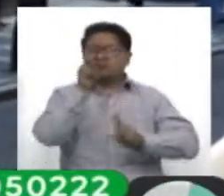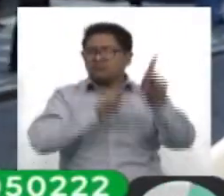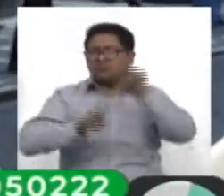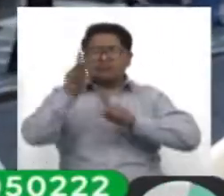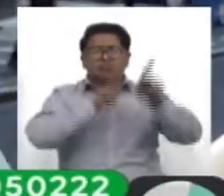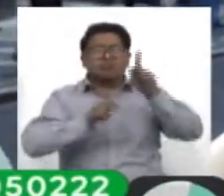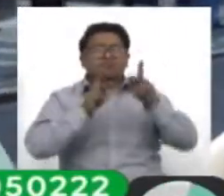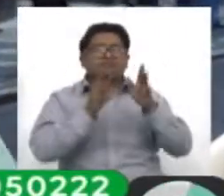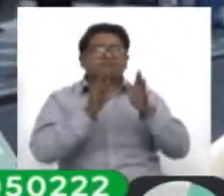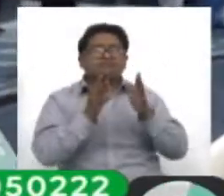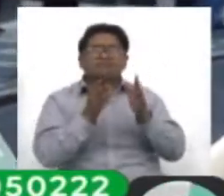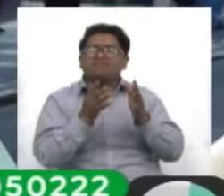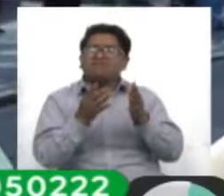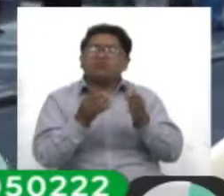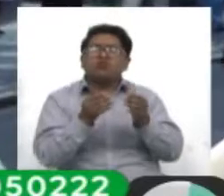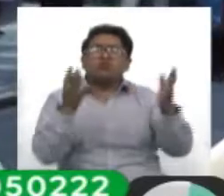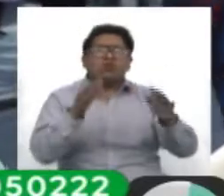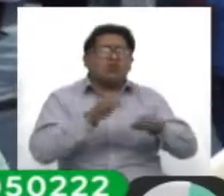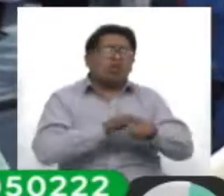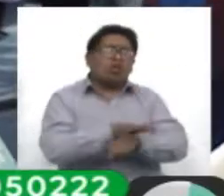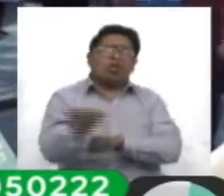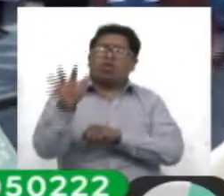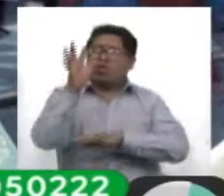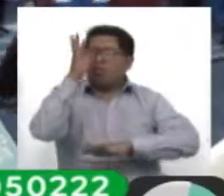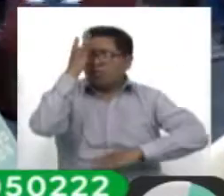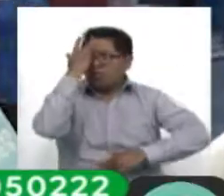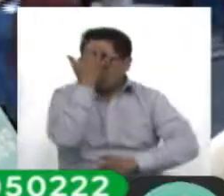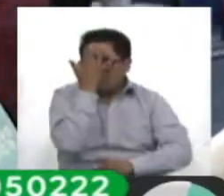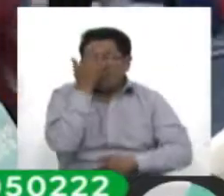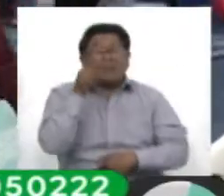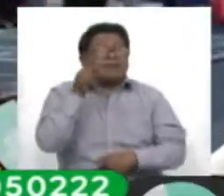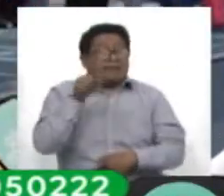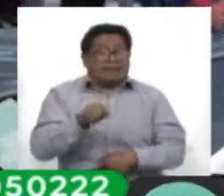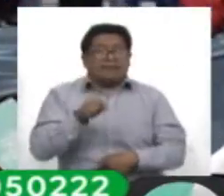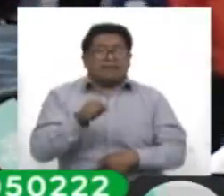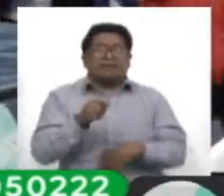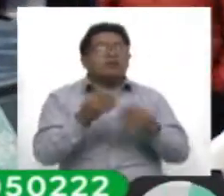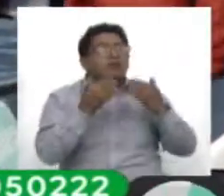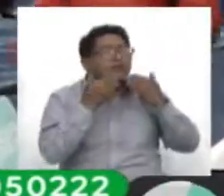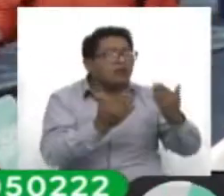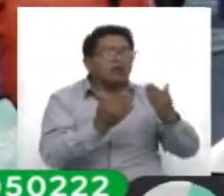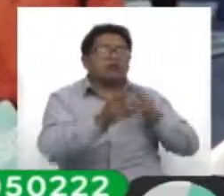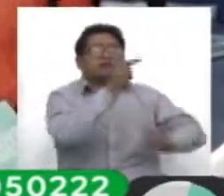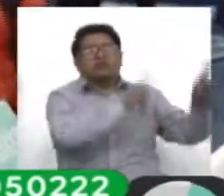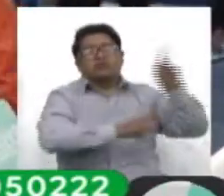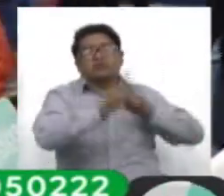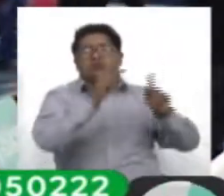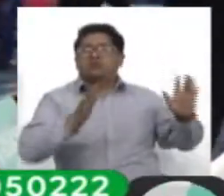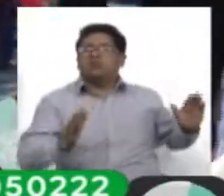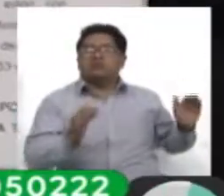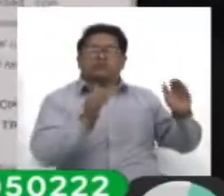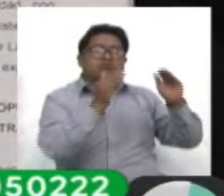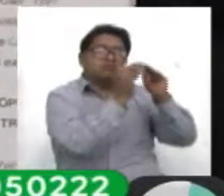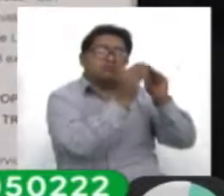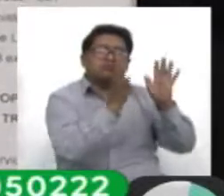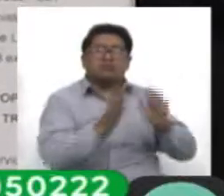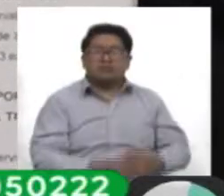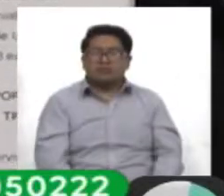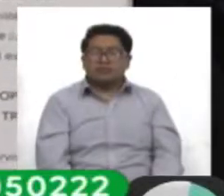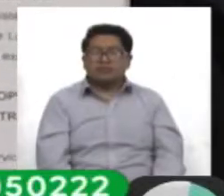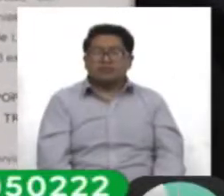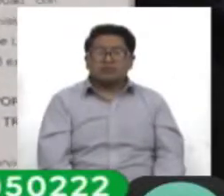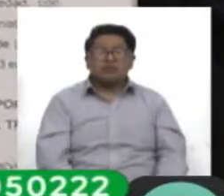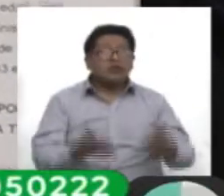dice, muchas enfermedades que hay, ¿no ve? En agradecimiento a la población de la paseñidad. Ya son